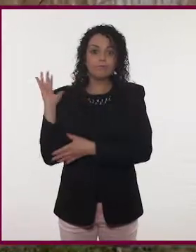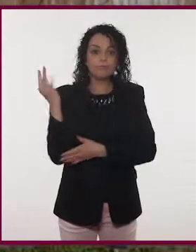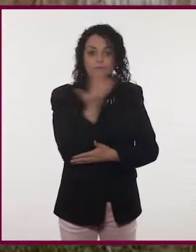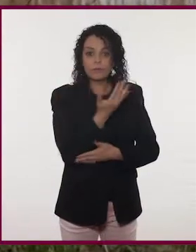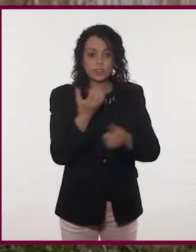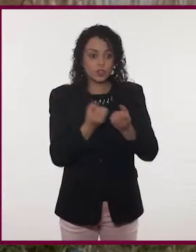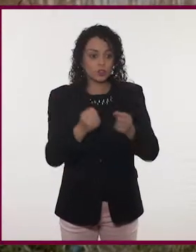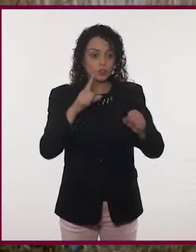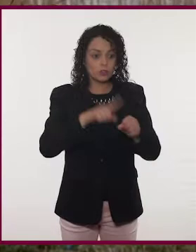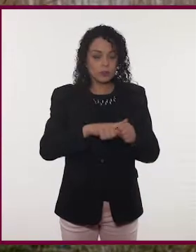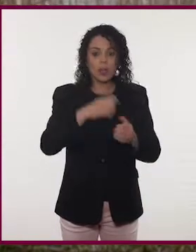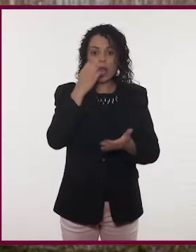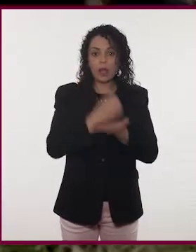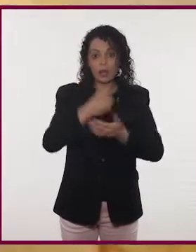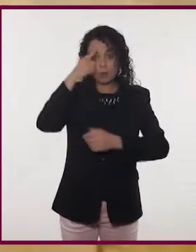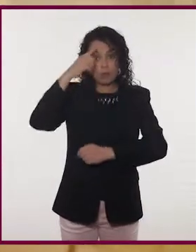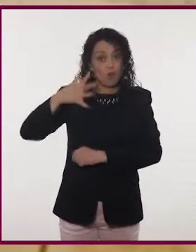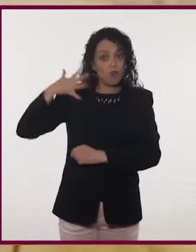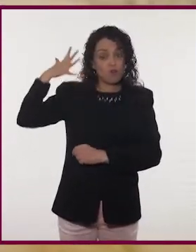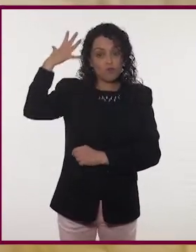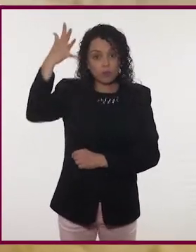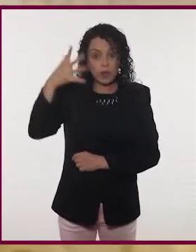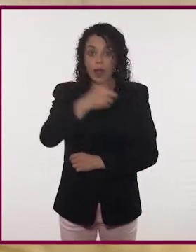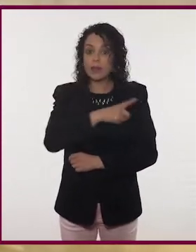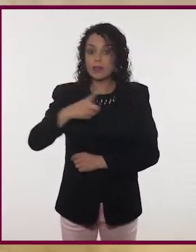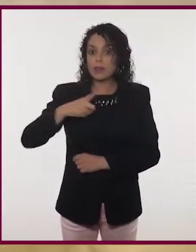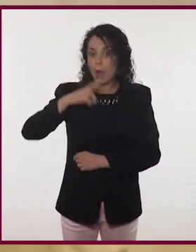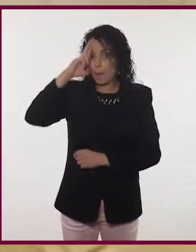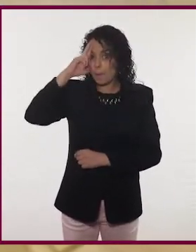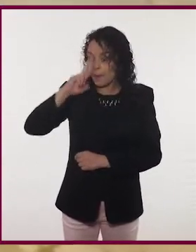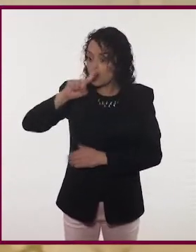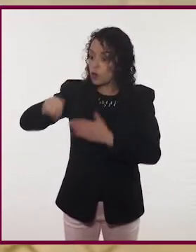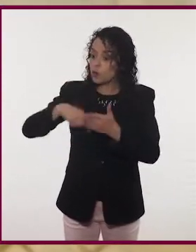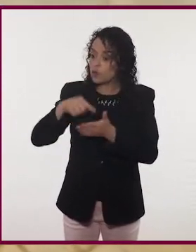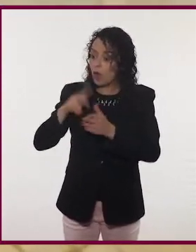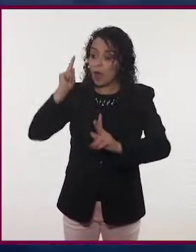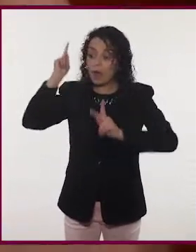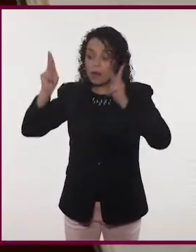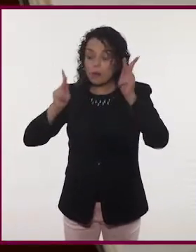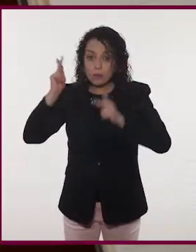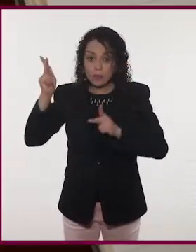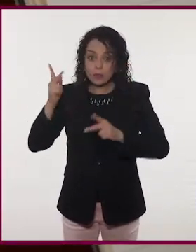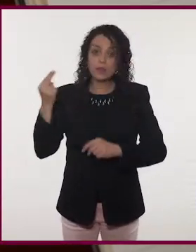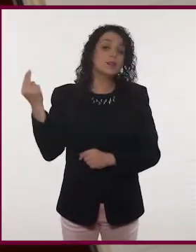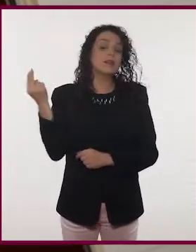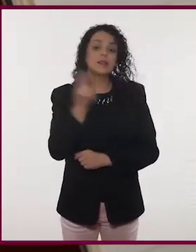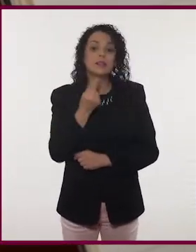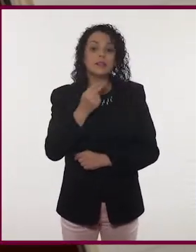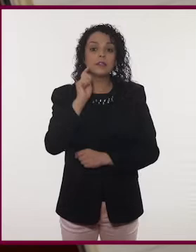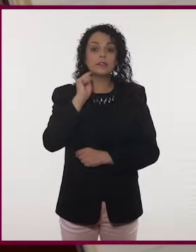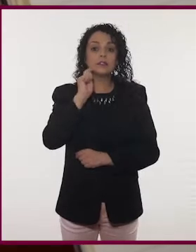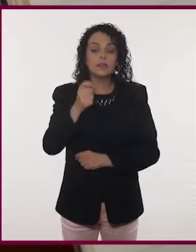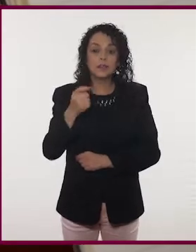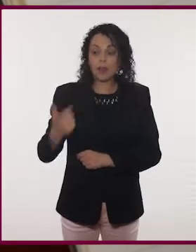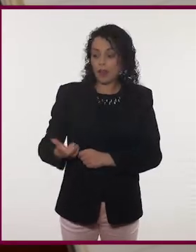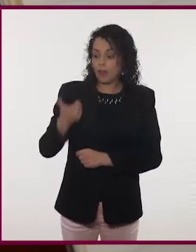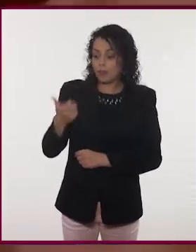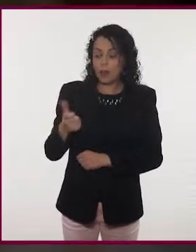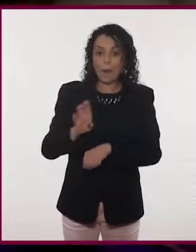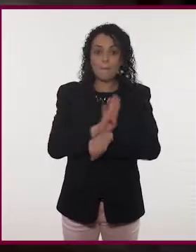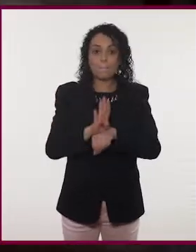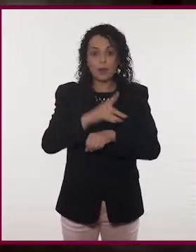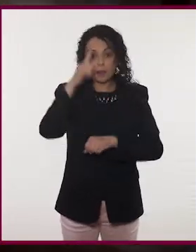y económica, y tiene que respetar los espacios que se visitan. Debe haber una derrama económica para el beneficio de